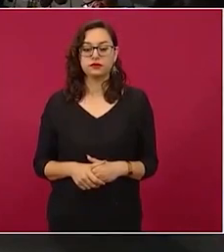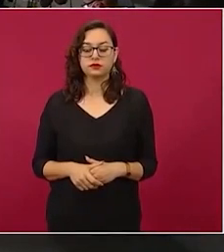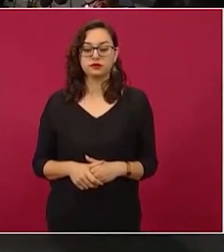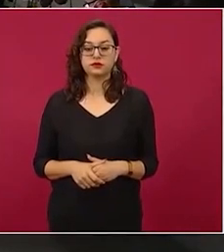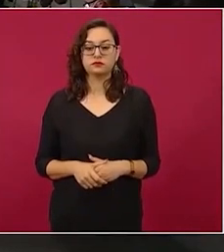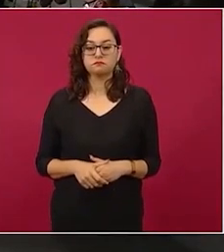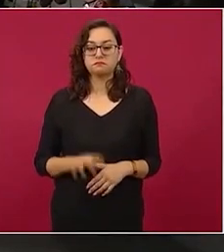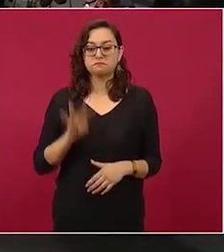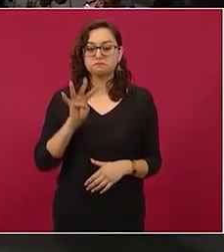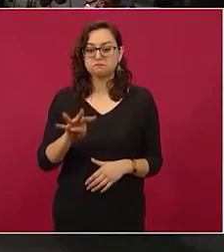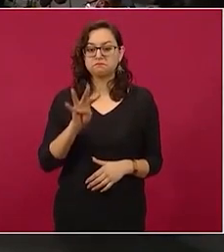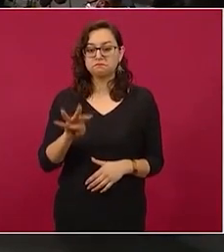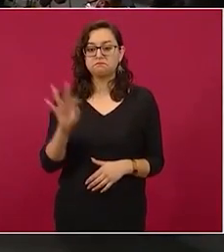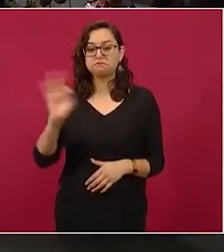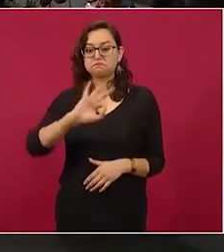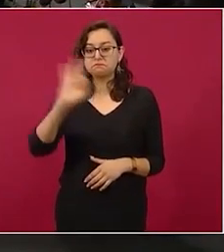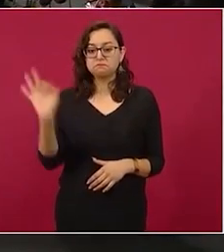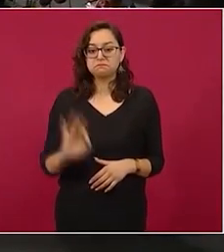Solo 19%.